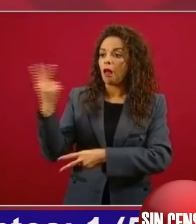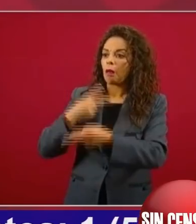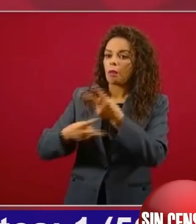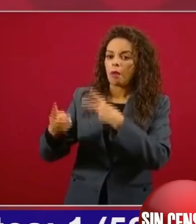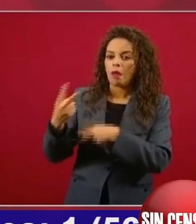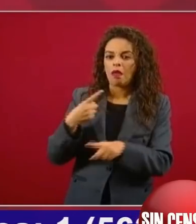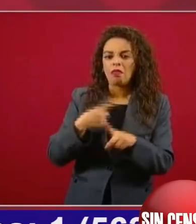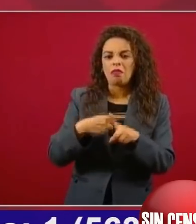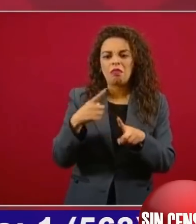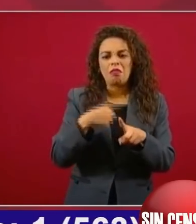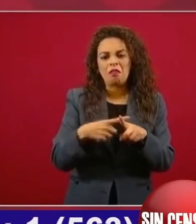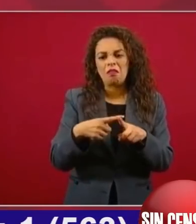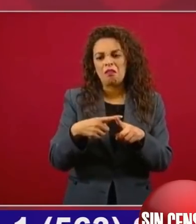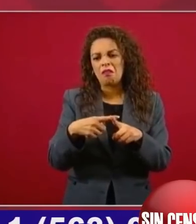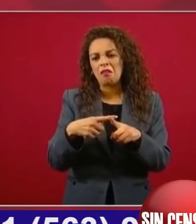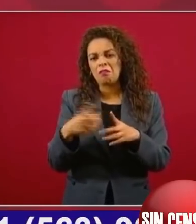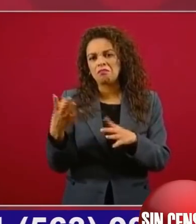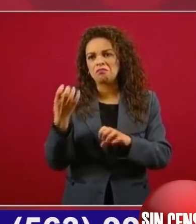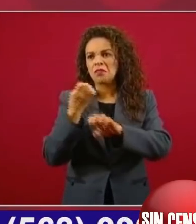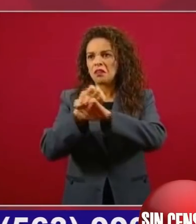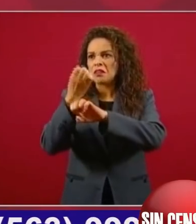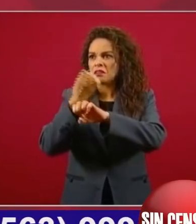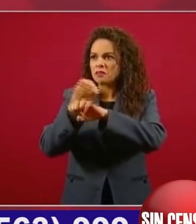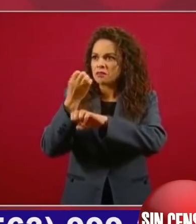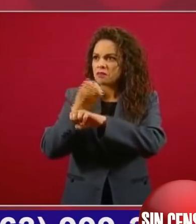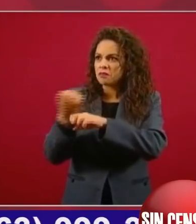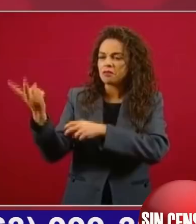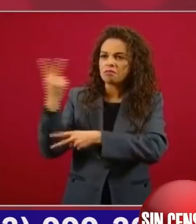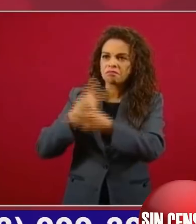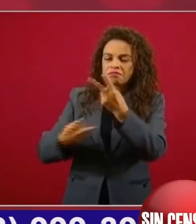¿no?, de los estados, de los